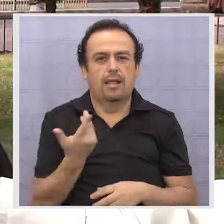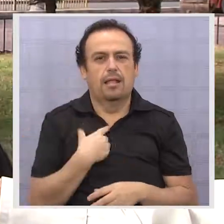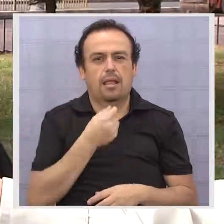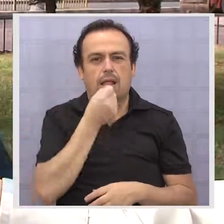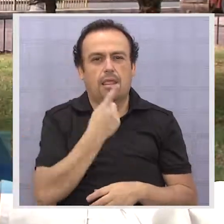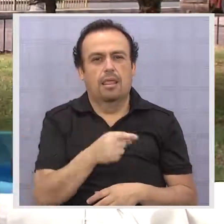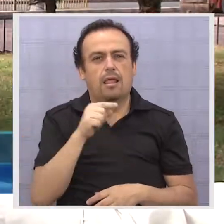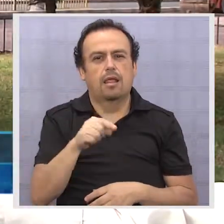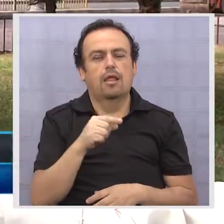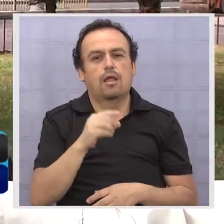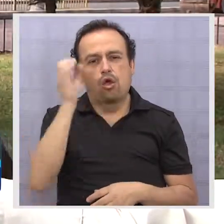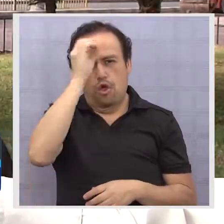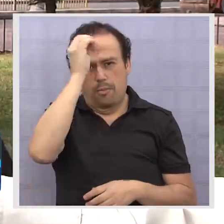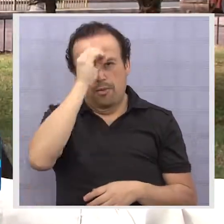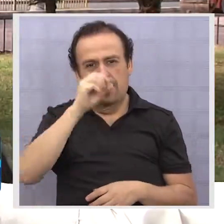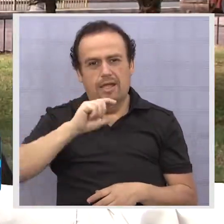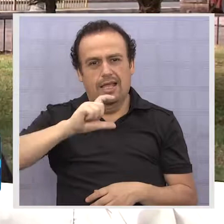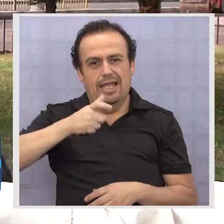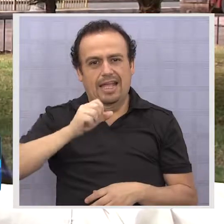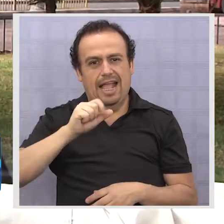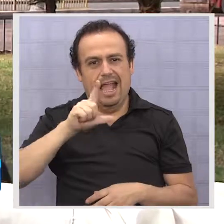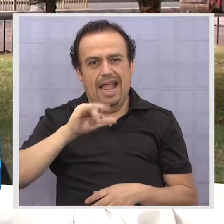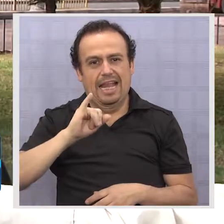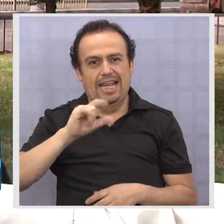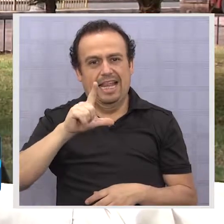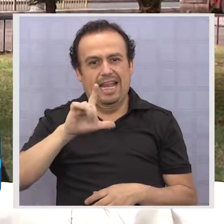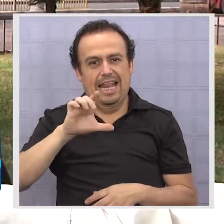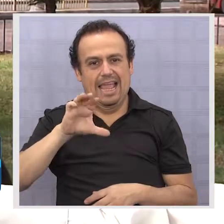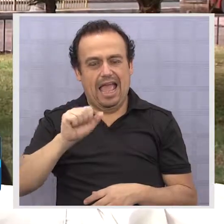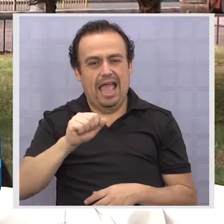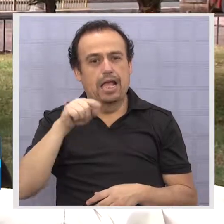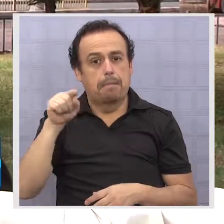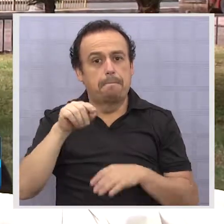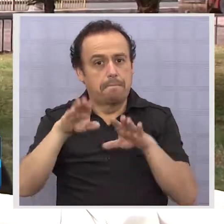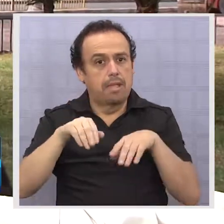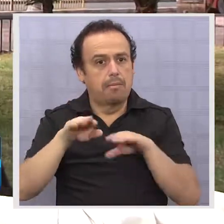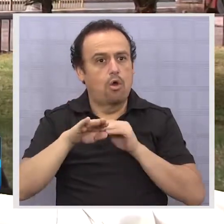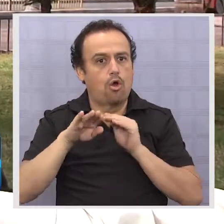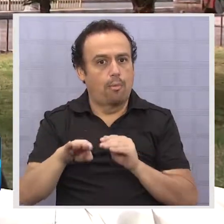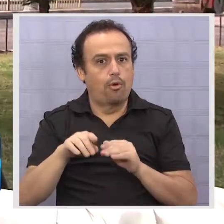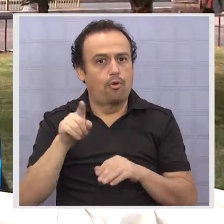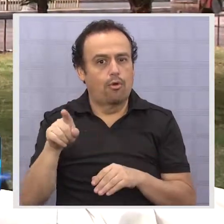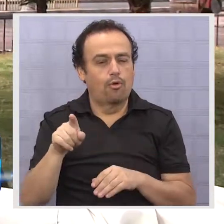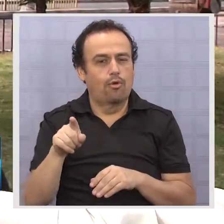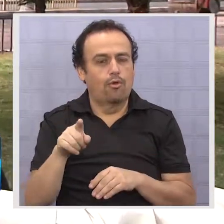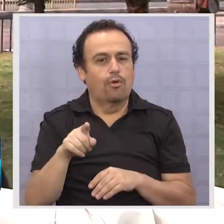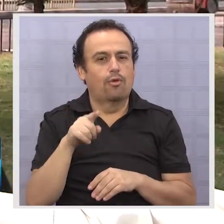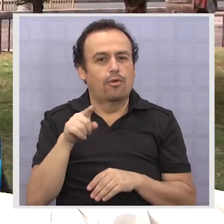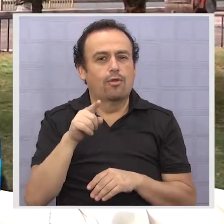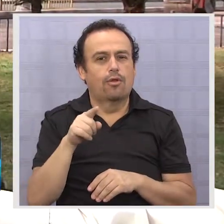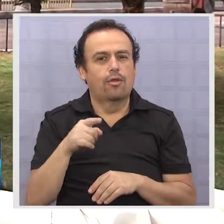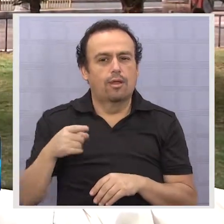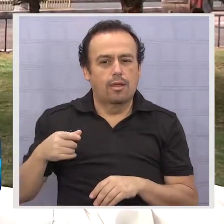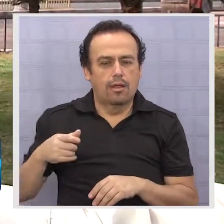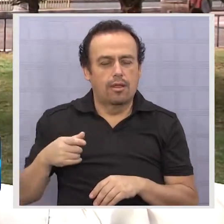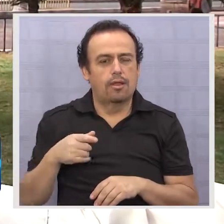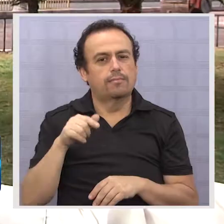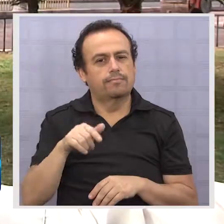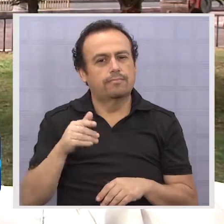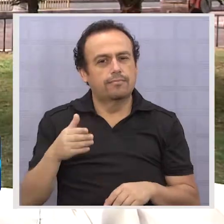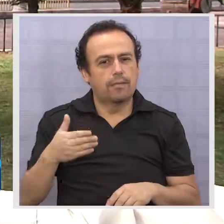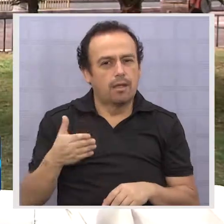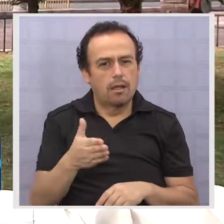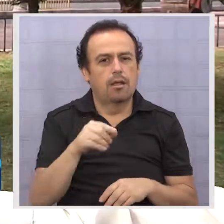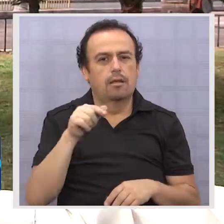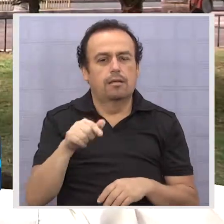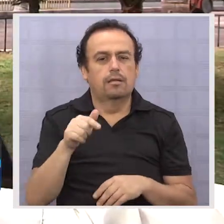las declaraciones del señor Galilea, porque si él tendría que saber que él mismo apoyó que la extracción